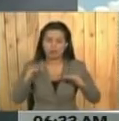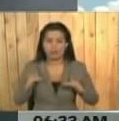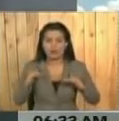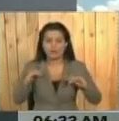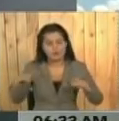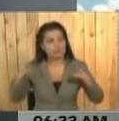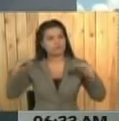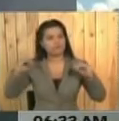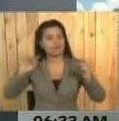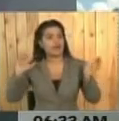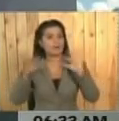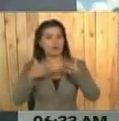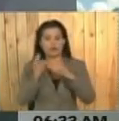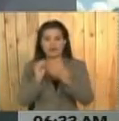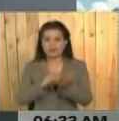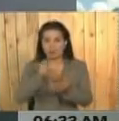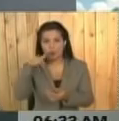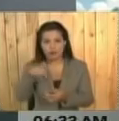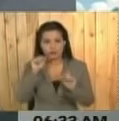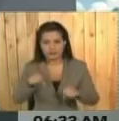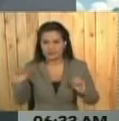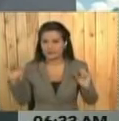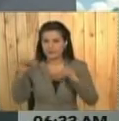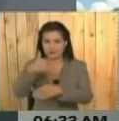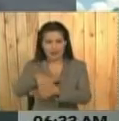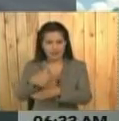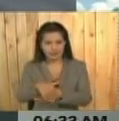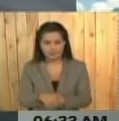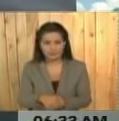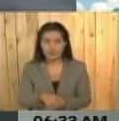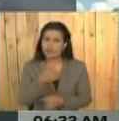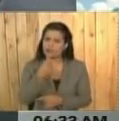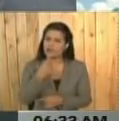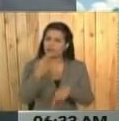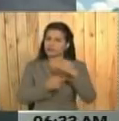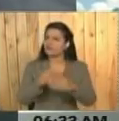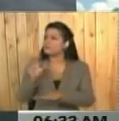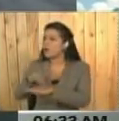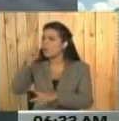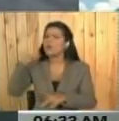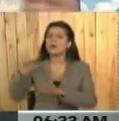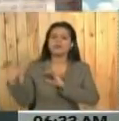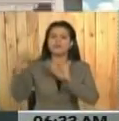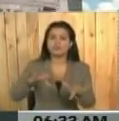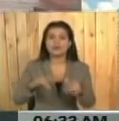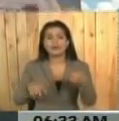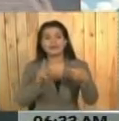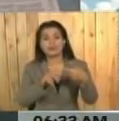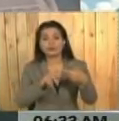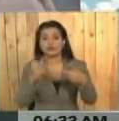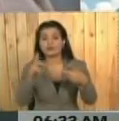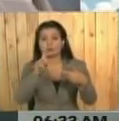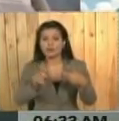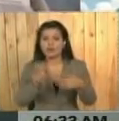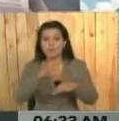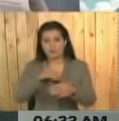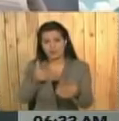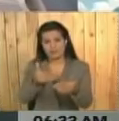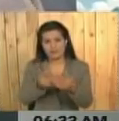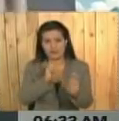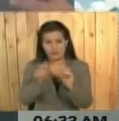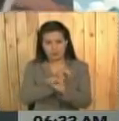dice la revolución ese pueblo que está en la calle que va a corregir para mantener la calle y la otra yo quiero que me responda esta de una vez porque estamos llegando creo que al final de la entrevista por el